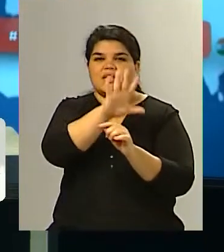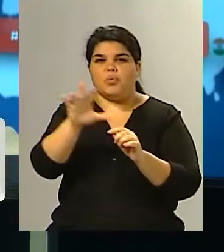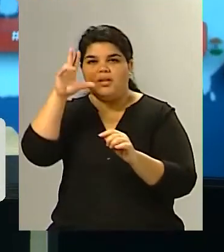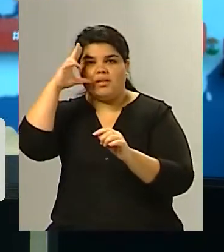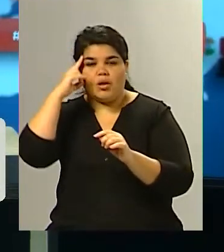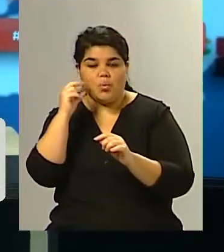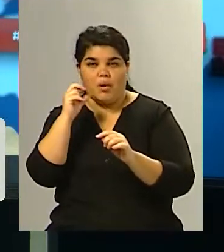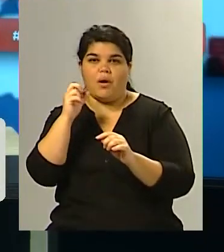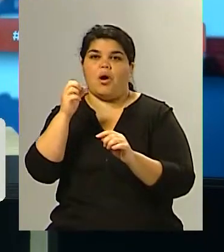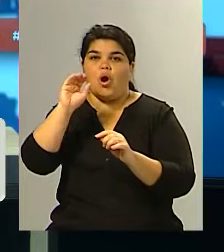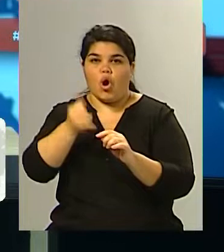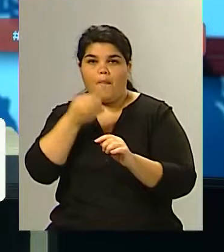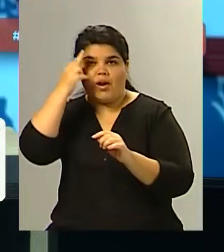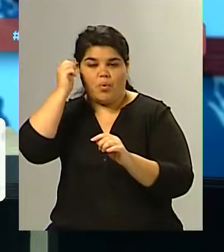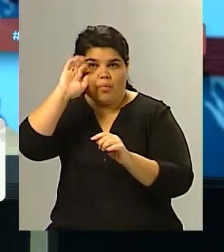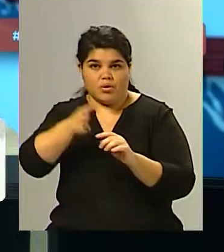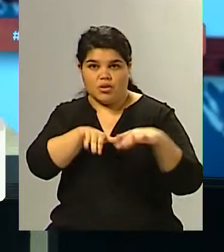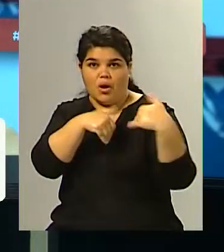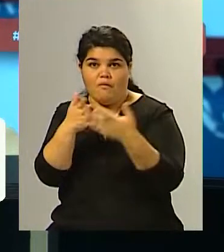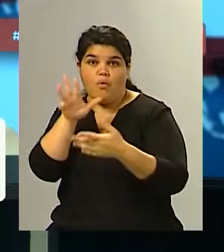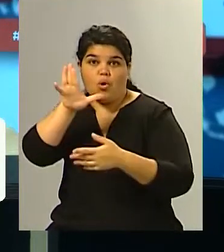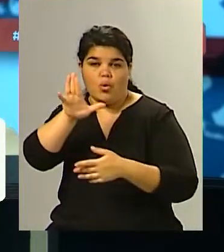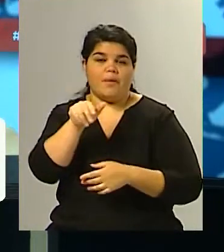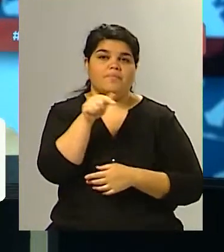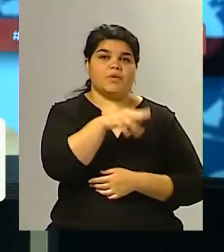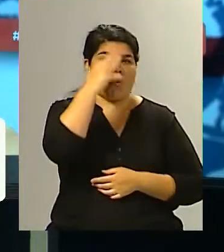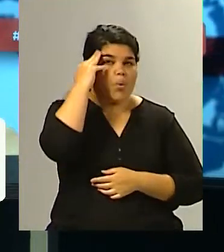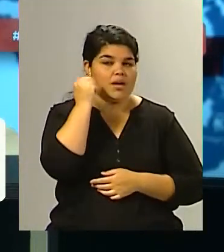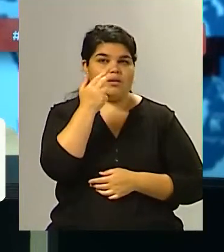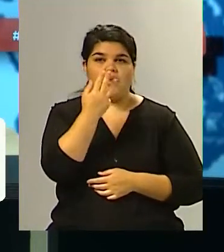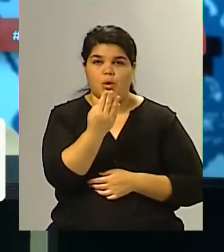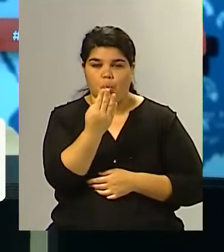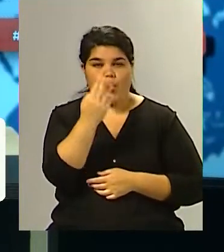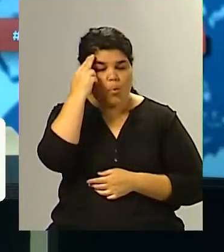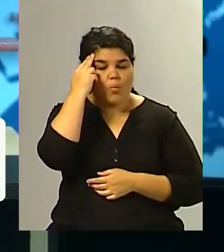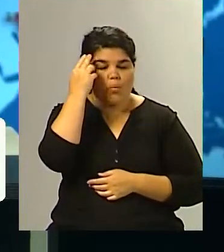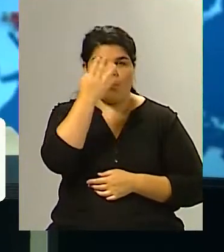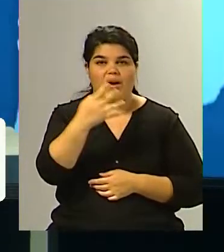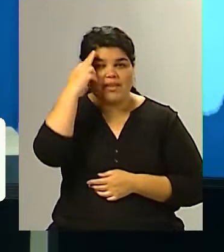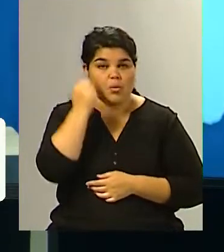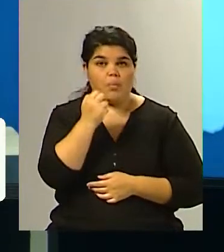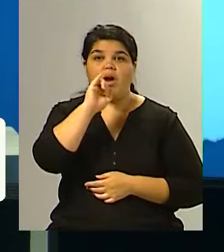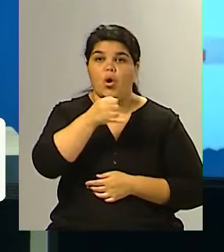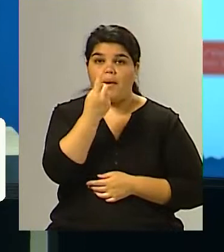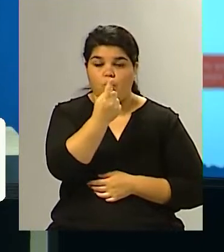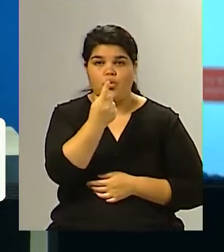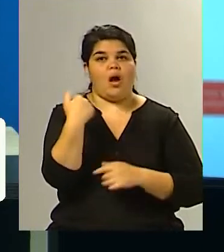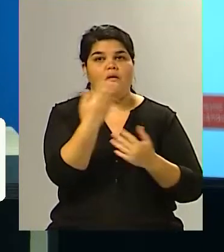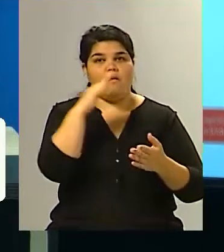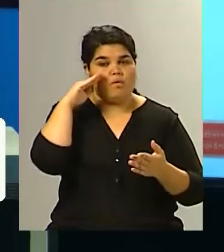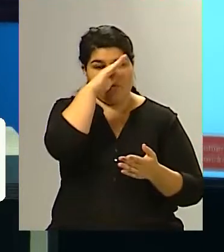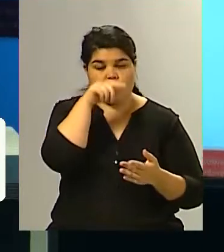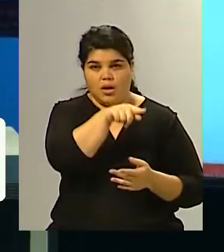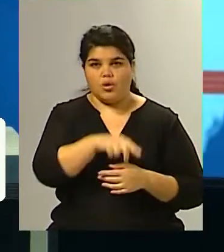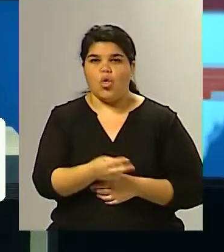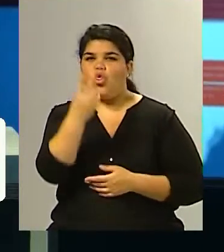59,9% de los votos escrutados fueron para él y el 49,1% para Bolsonaro. Poco más de 2 millones de personas fueron los que le